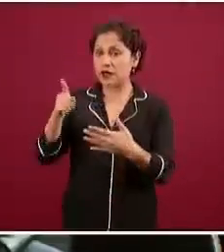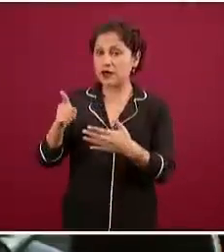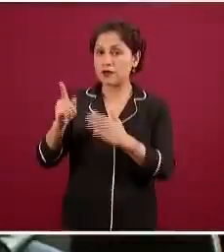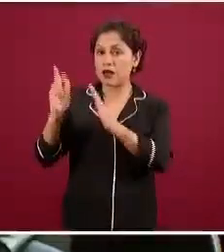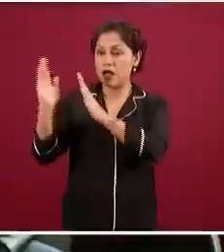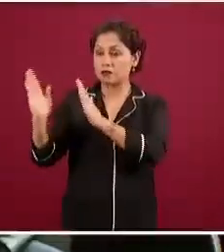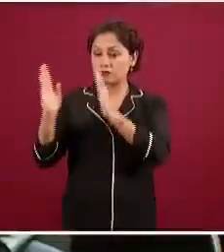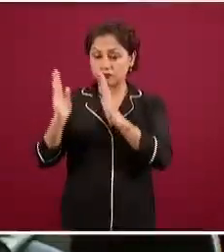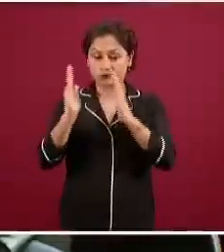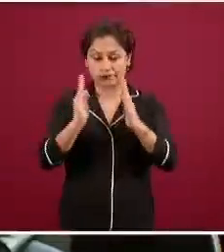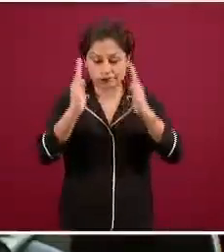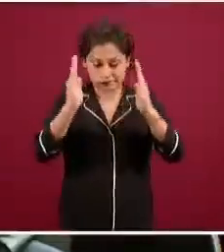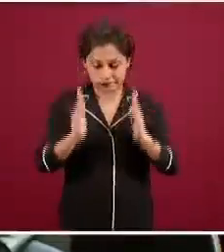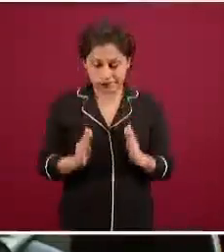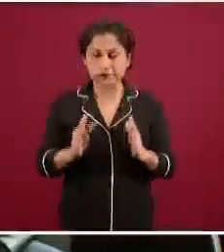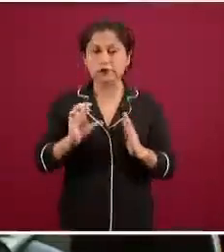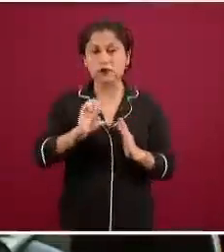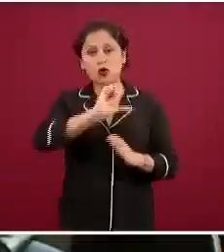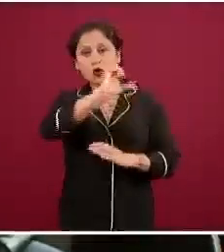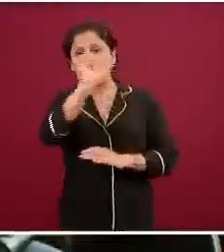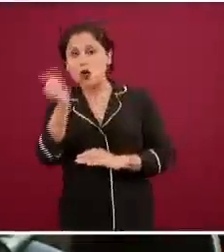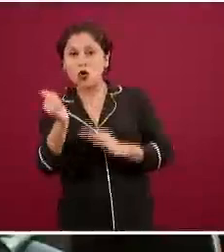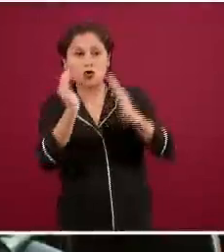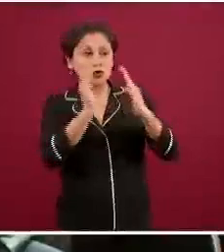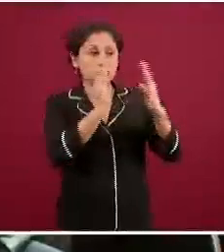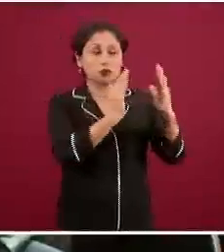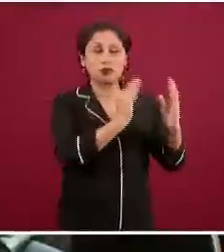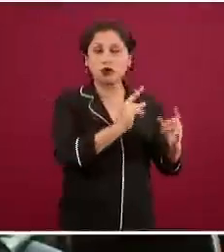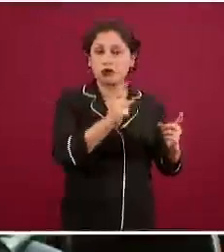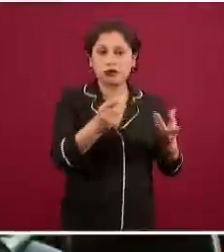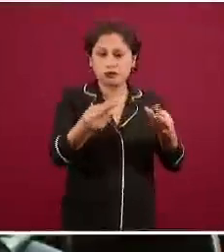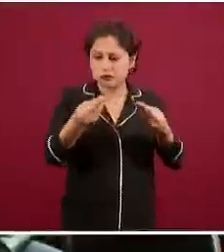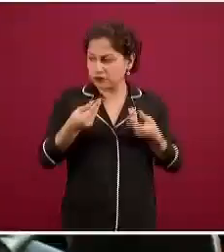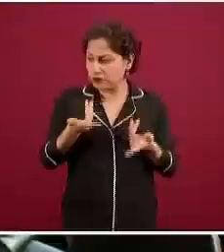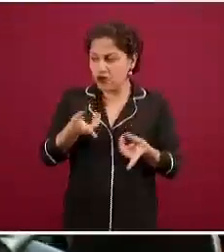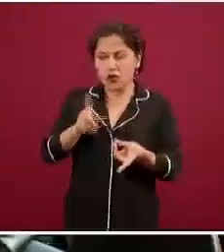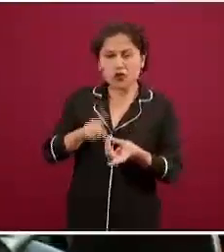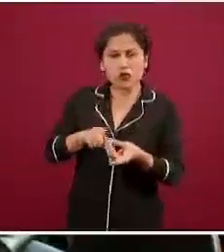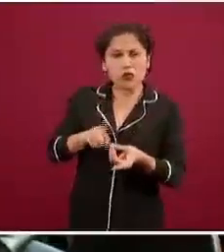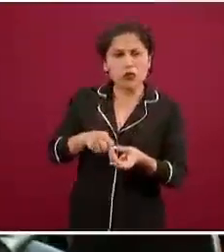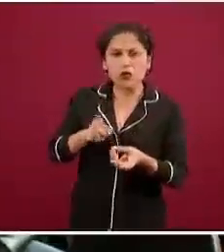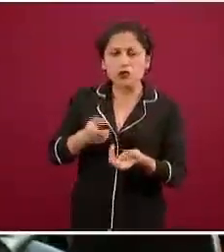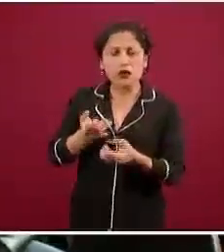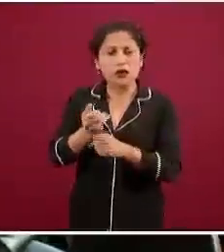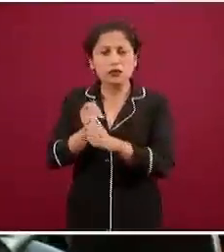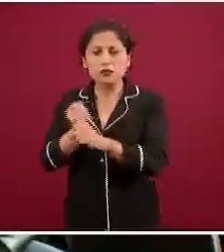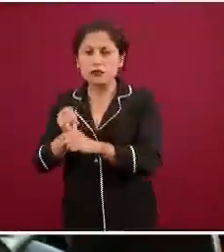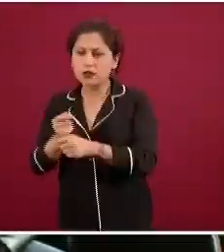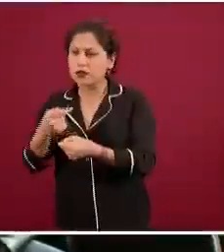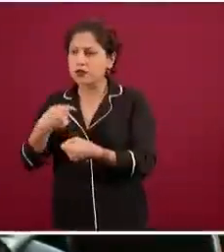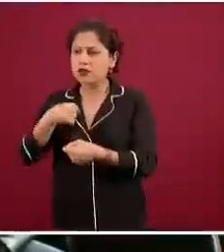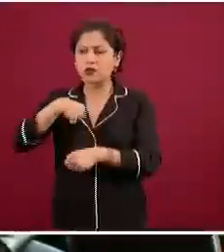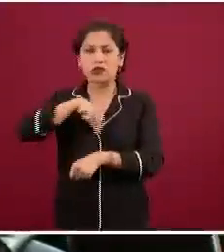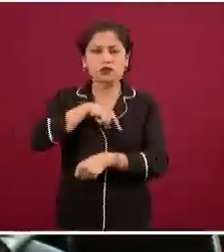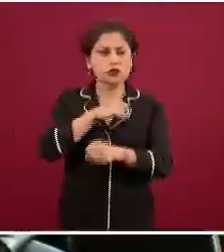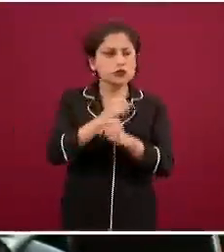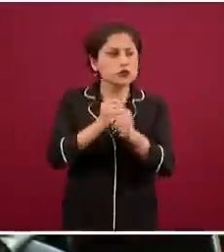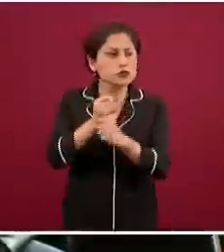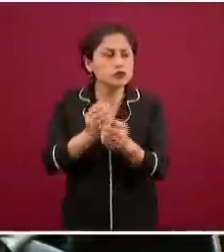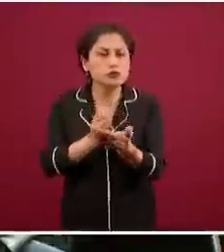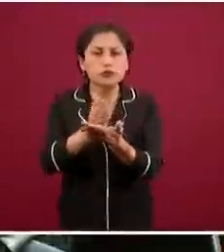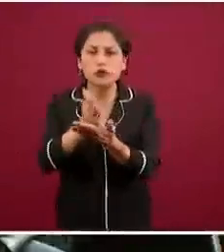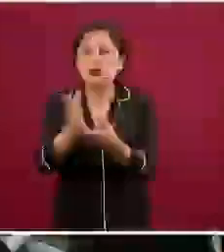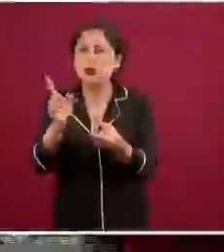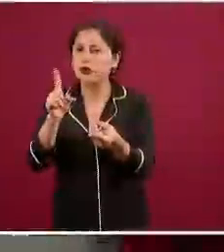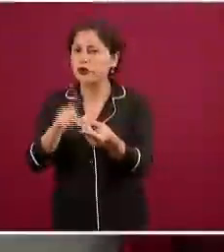tenemos acceso. No tenemos acceso a saber dónde están hospitalizados, no tenemos acceso a saber el número de